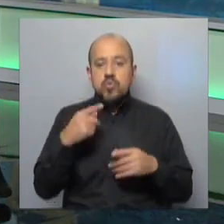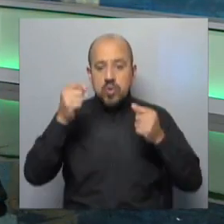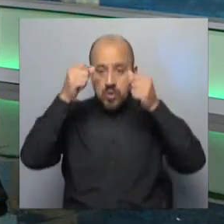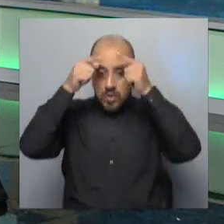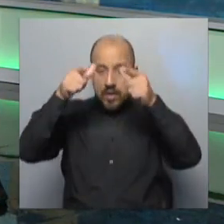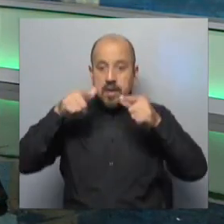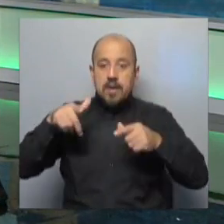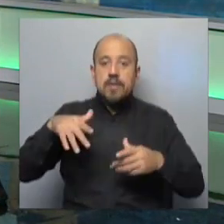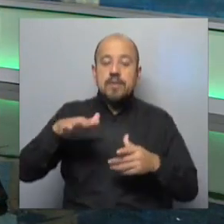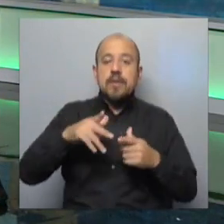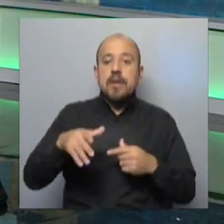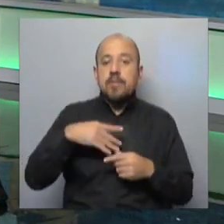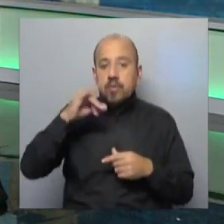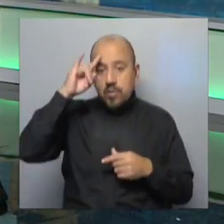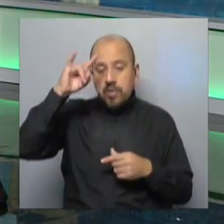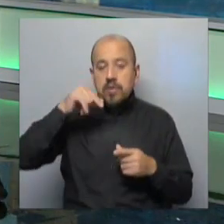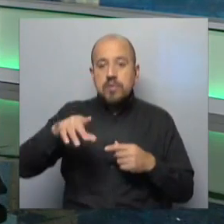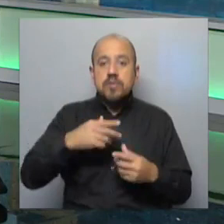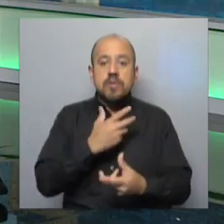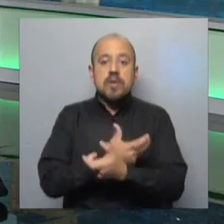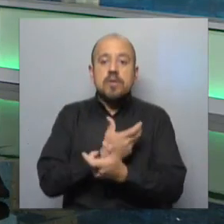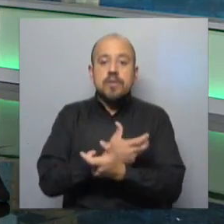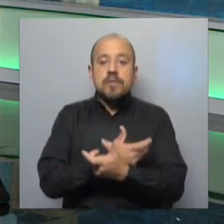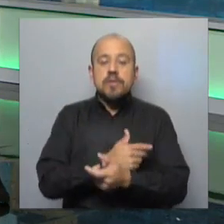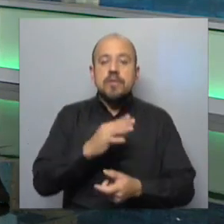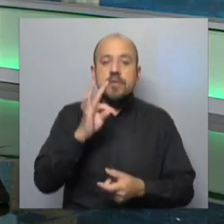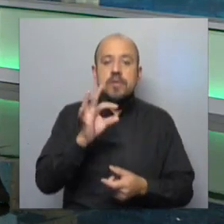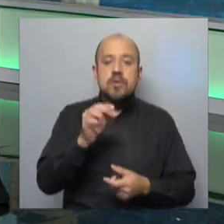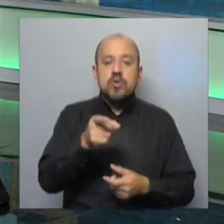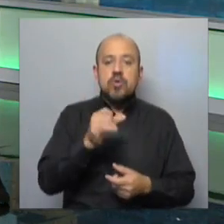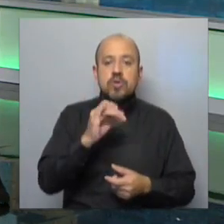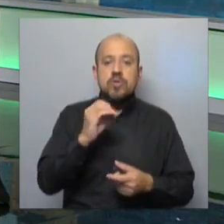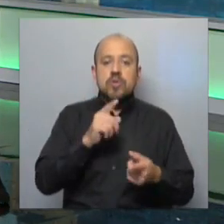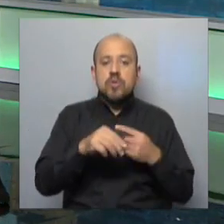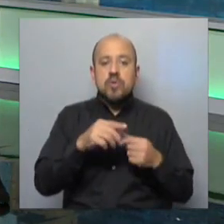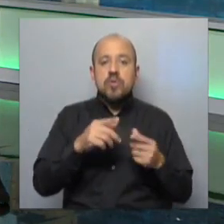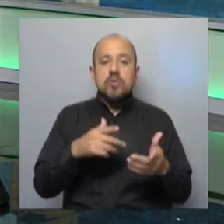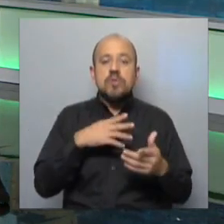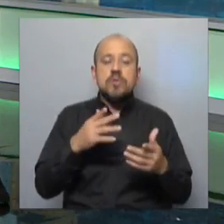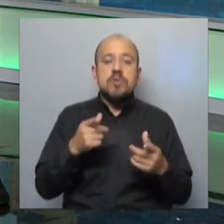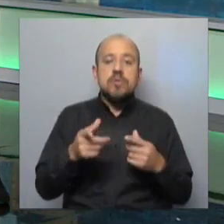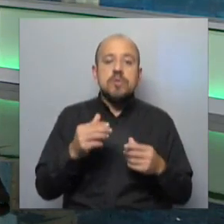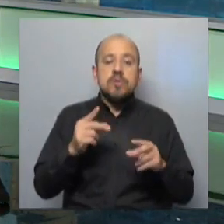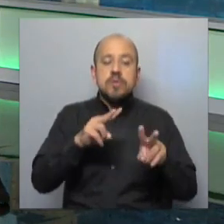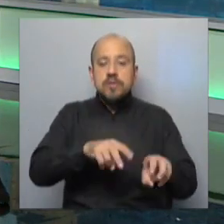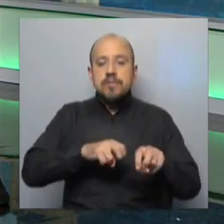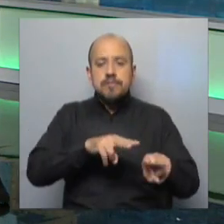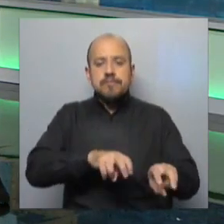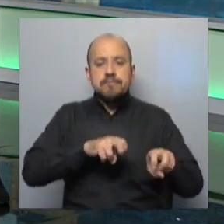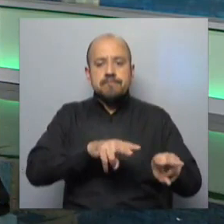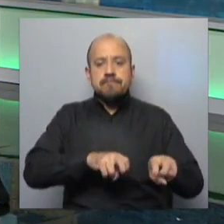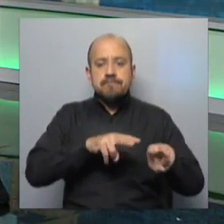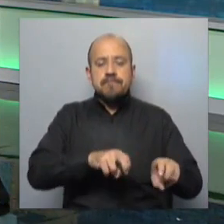los agrotóxicos y productos químicos que se utilizan principalmente en el campo la actividad agrícola que tiene